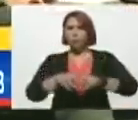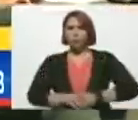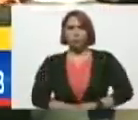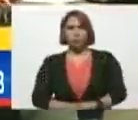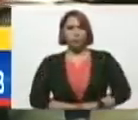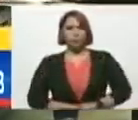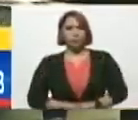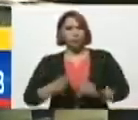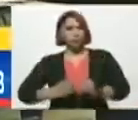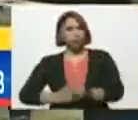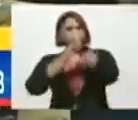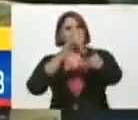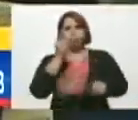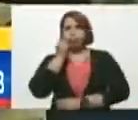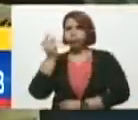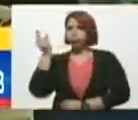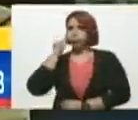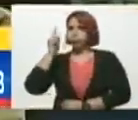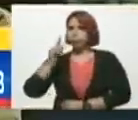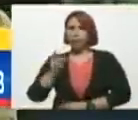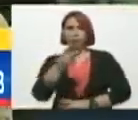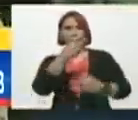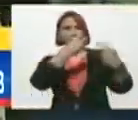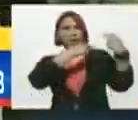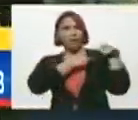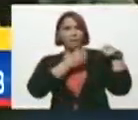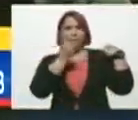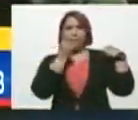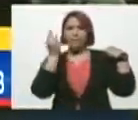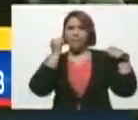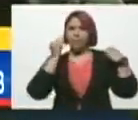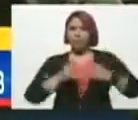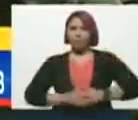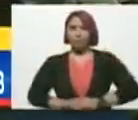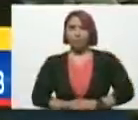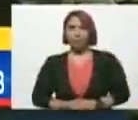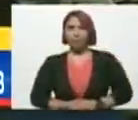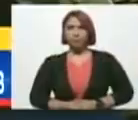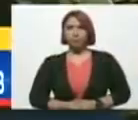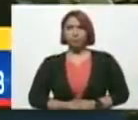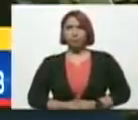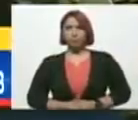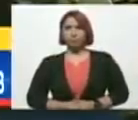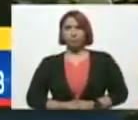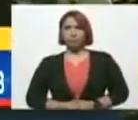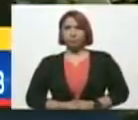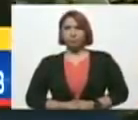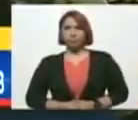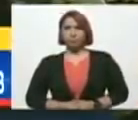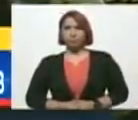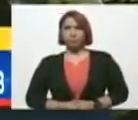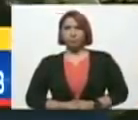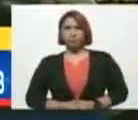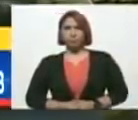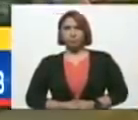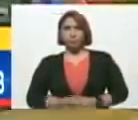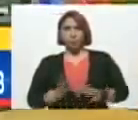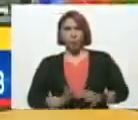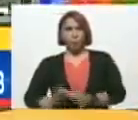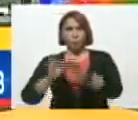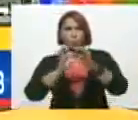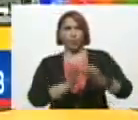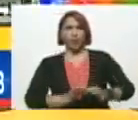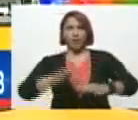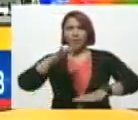líderes, lideresas, jefes y jefas de las unidades tácticas